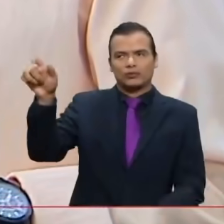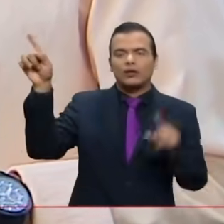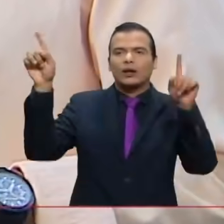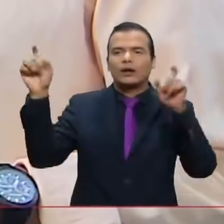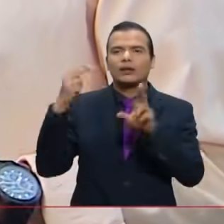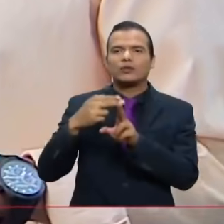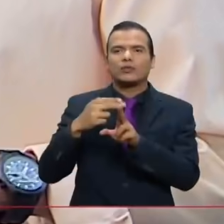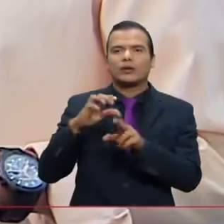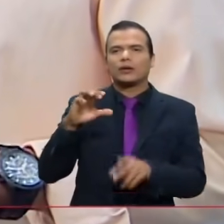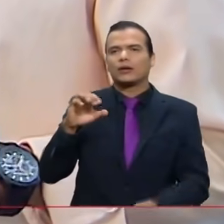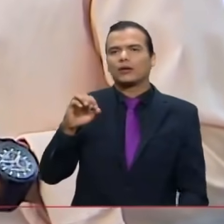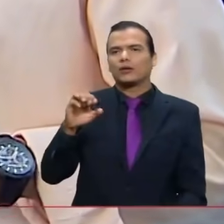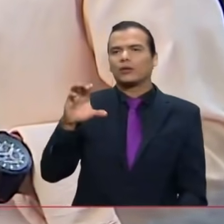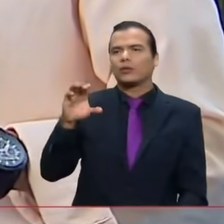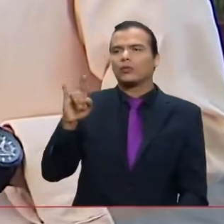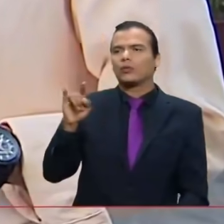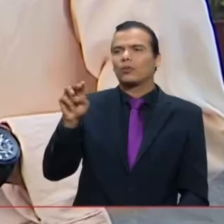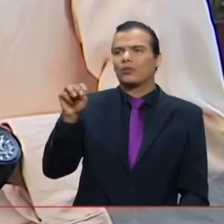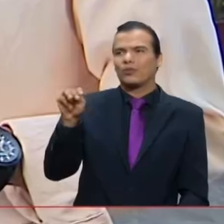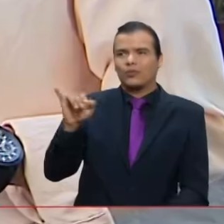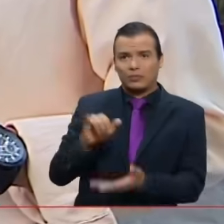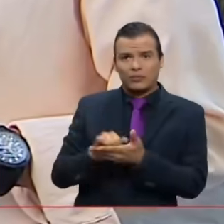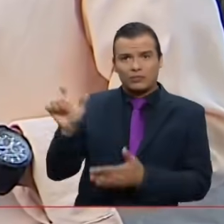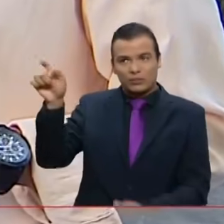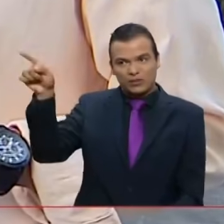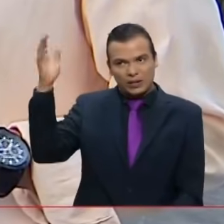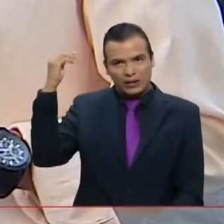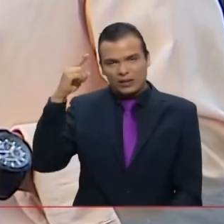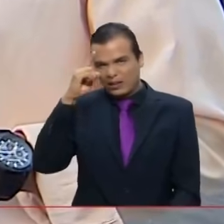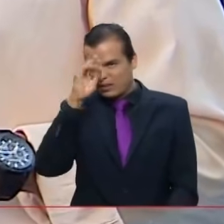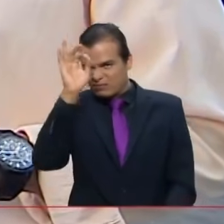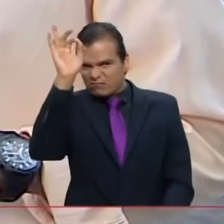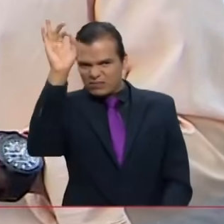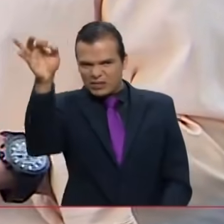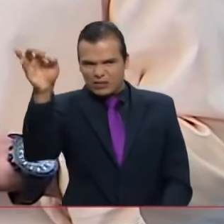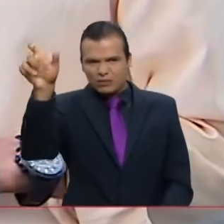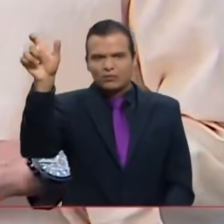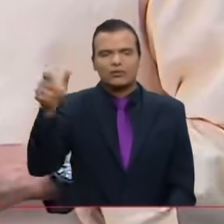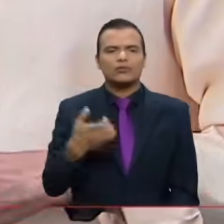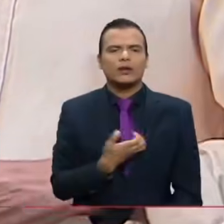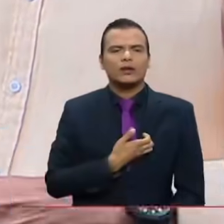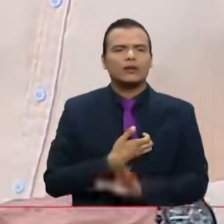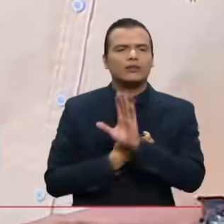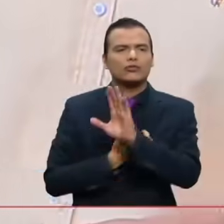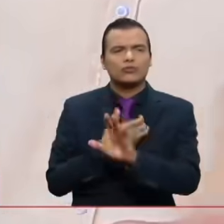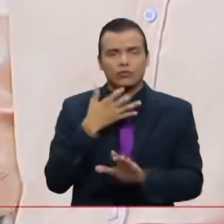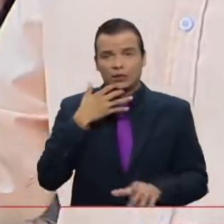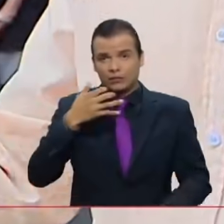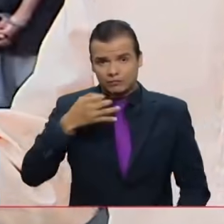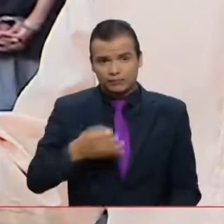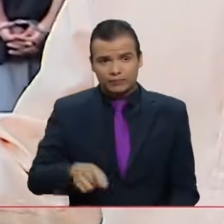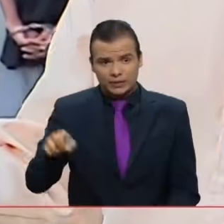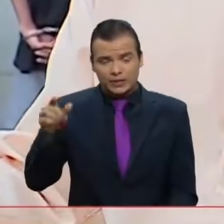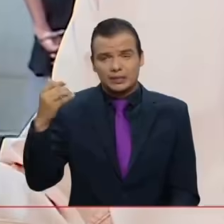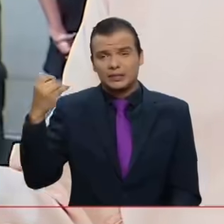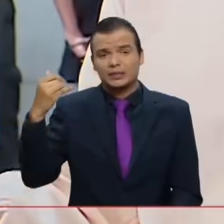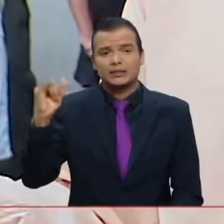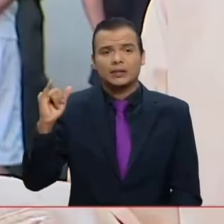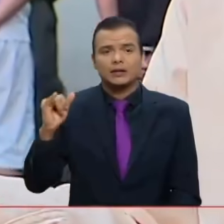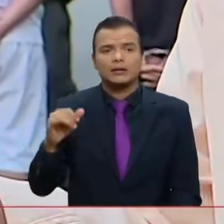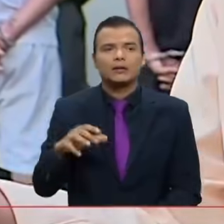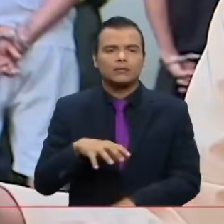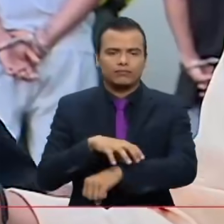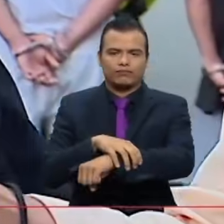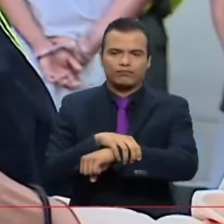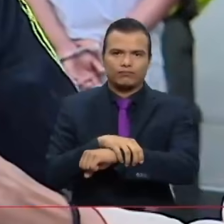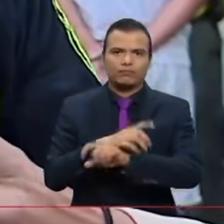esta persona fue quien hace 2 años amenazó por las redes sociales al señor alcalde y que de una u otra forma se le